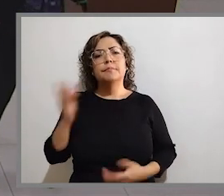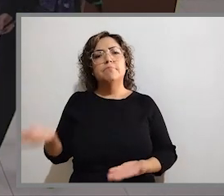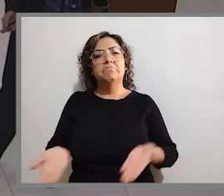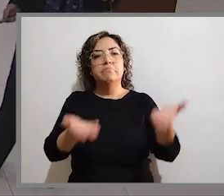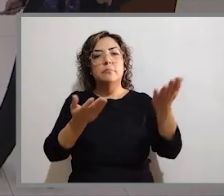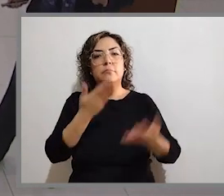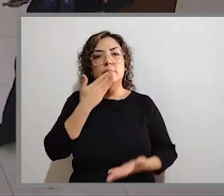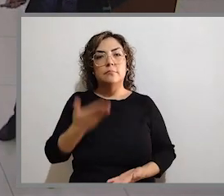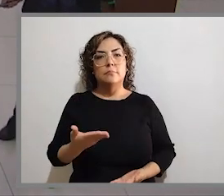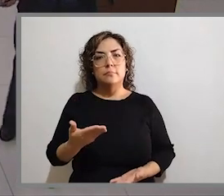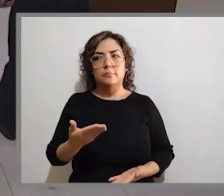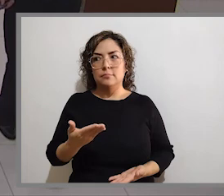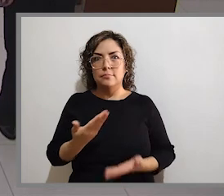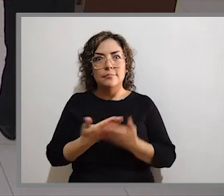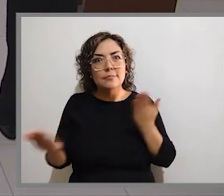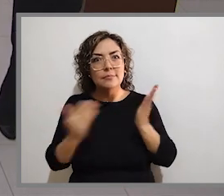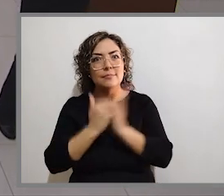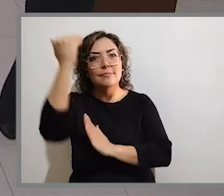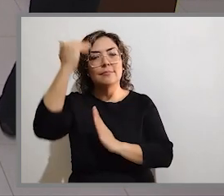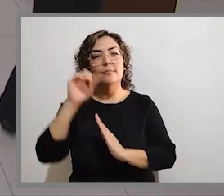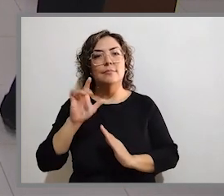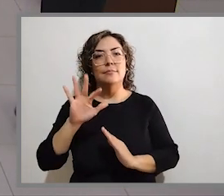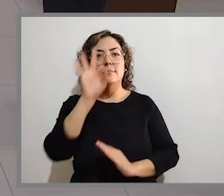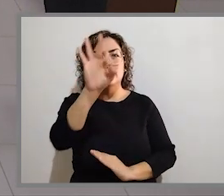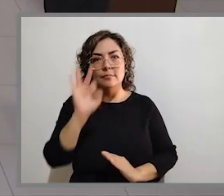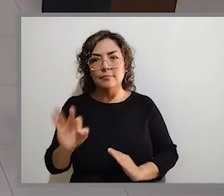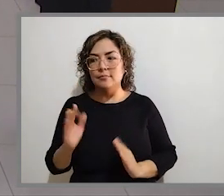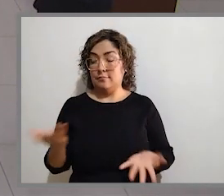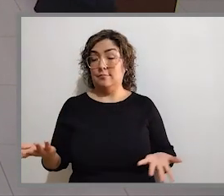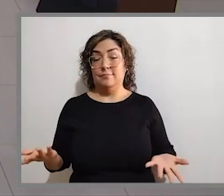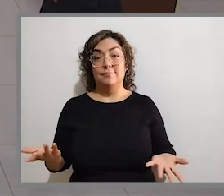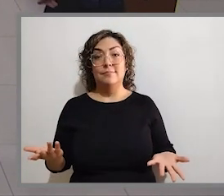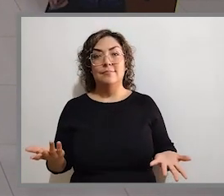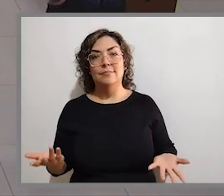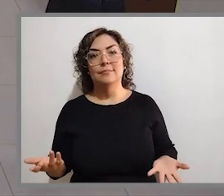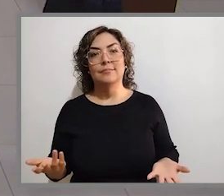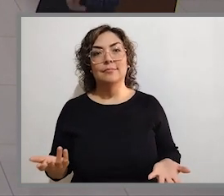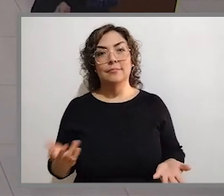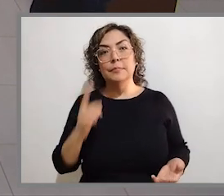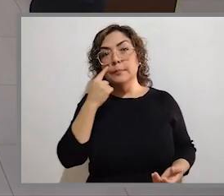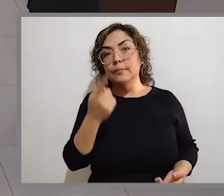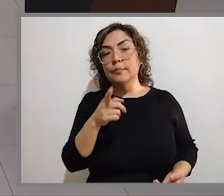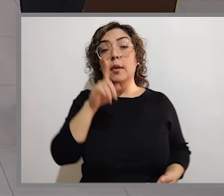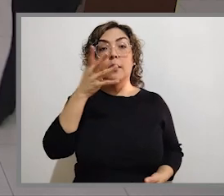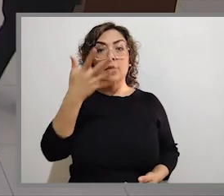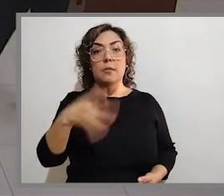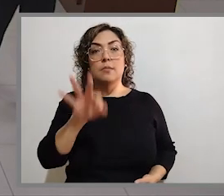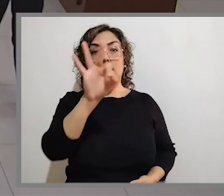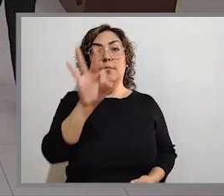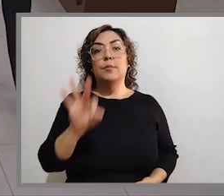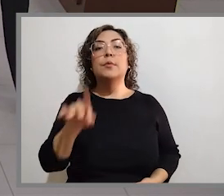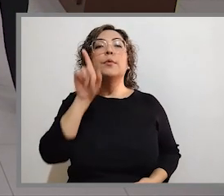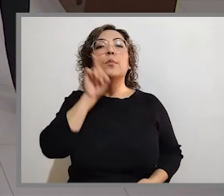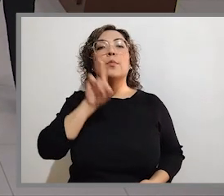haya 50% de mujeres en el Congreso. 10% como quiera, les hacen canchita y como quiera, son unos cuantos señores